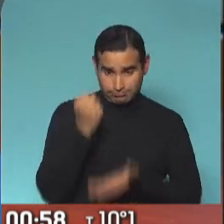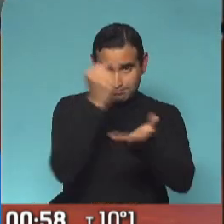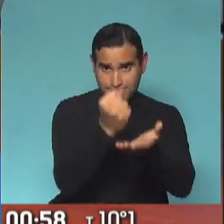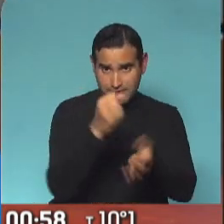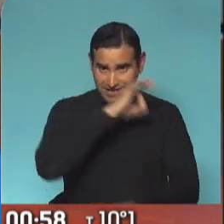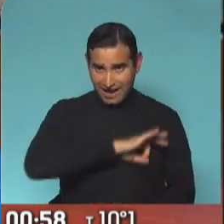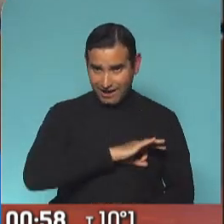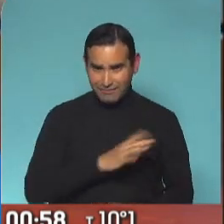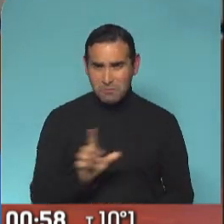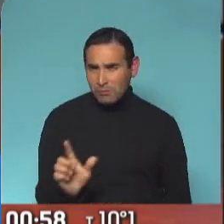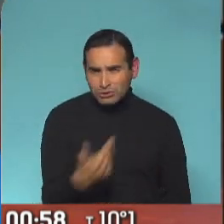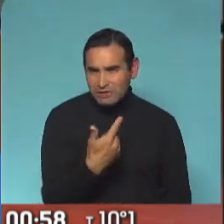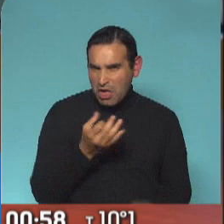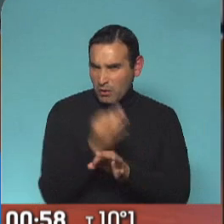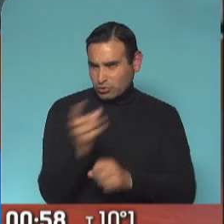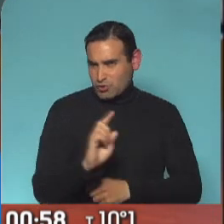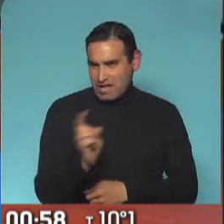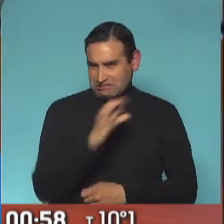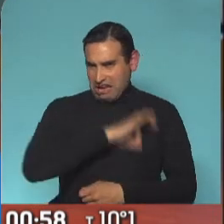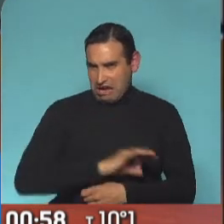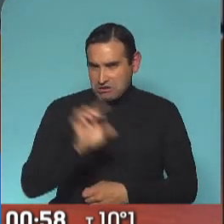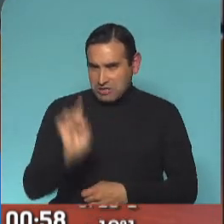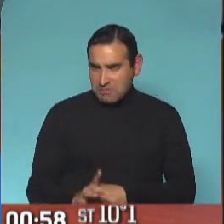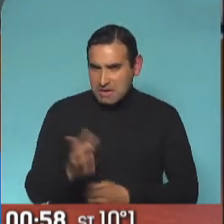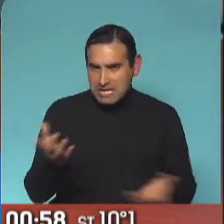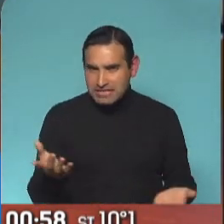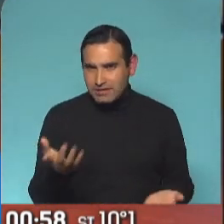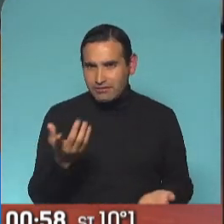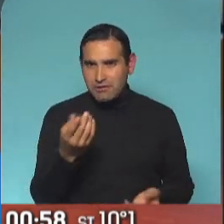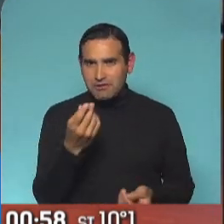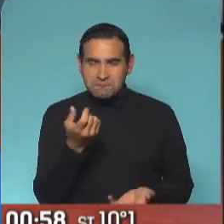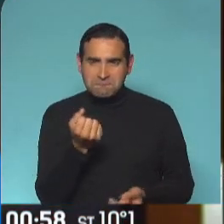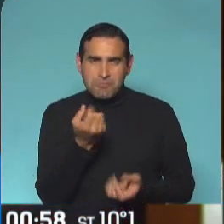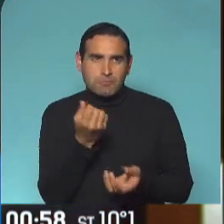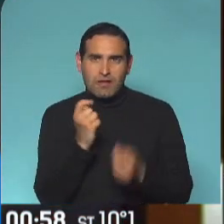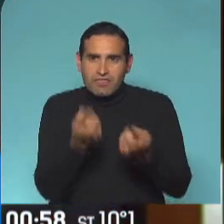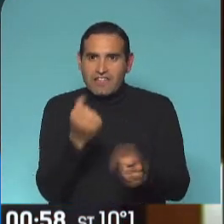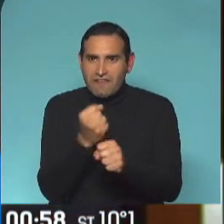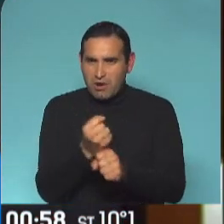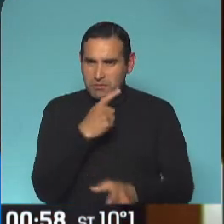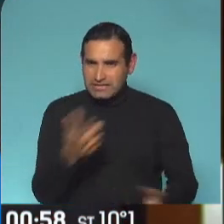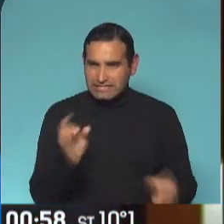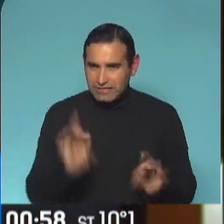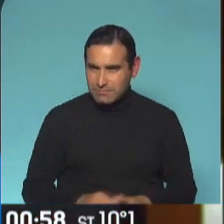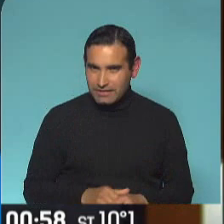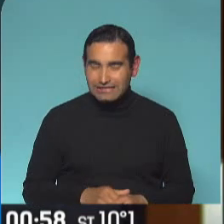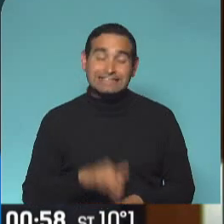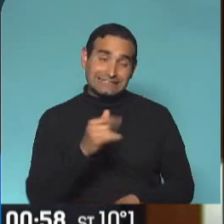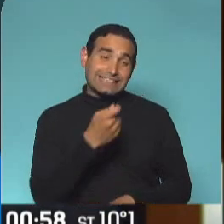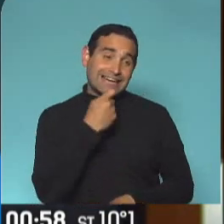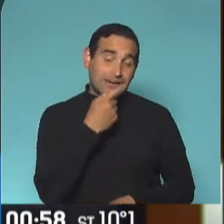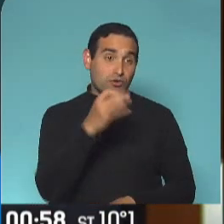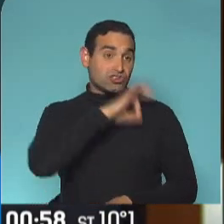es imposible, eso no es educación, es simplemente una bolsa de empleo. Sí, sobre todo si uno considera los